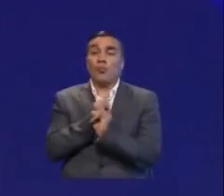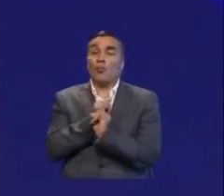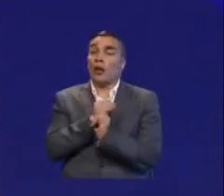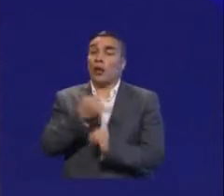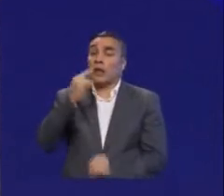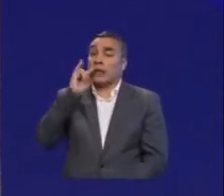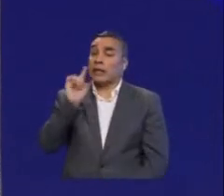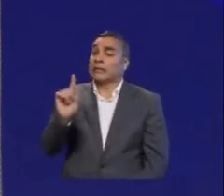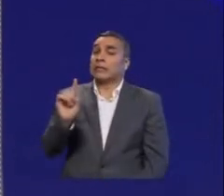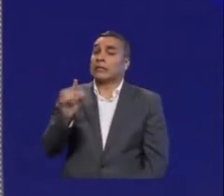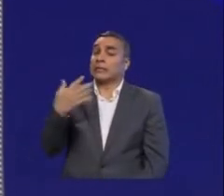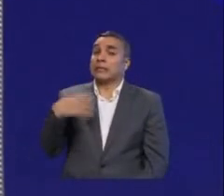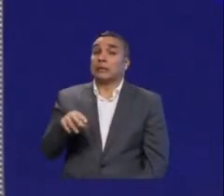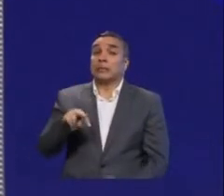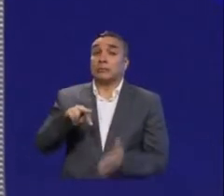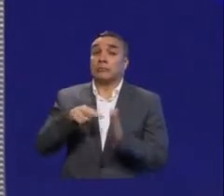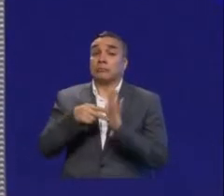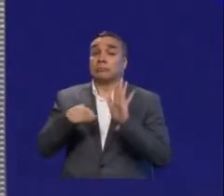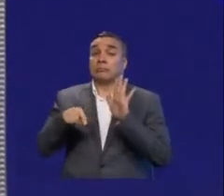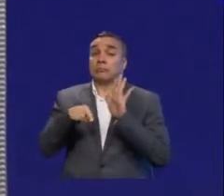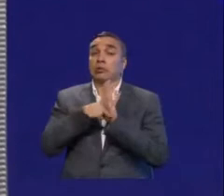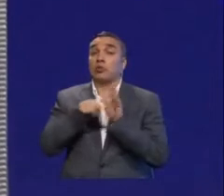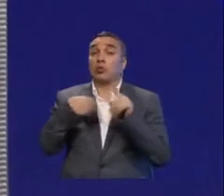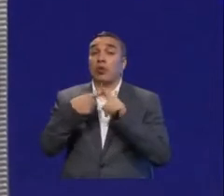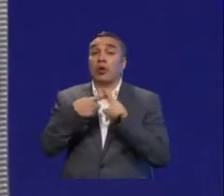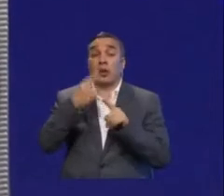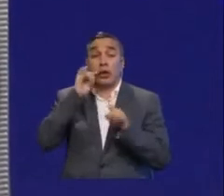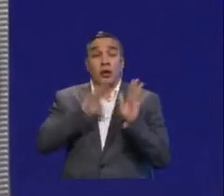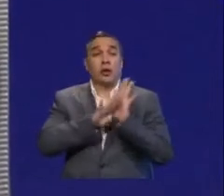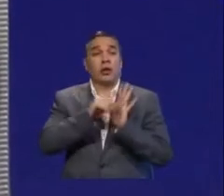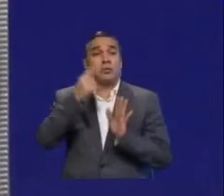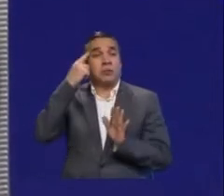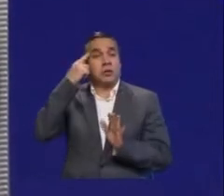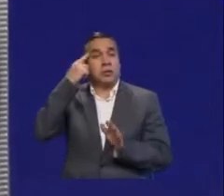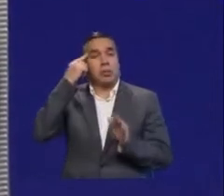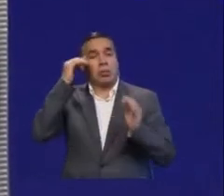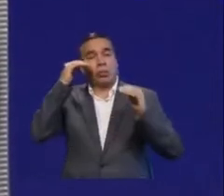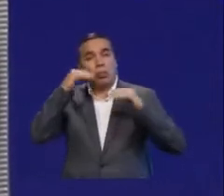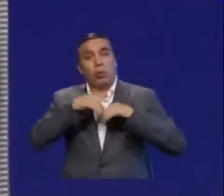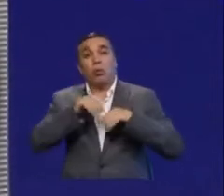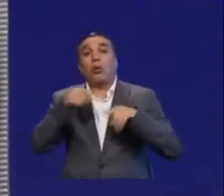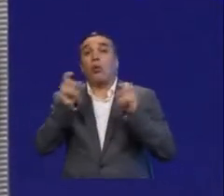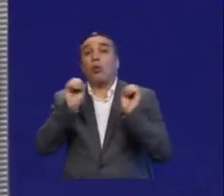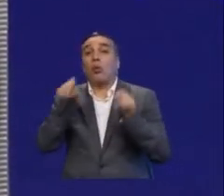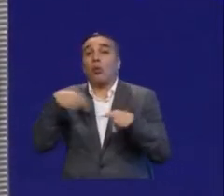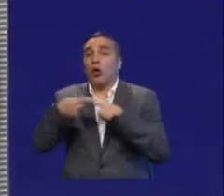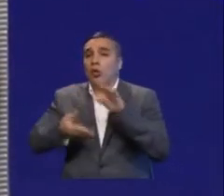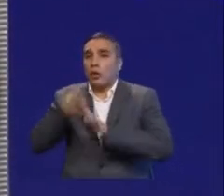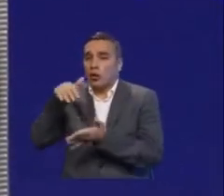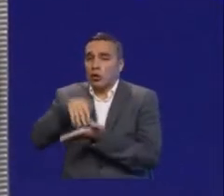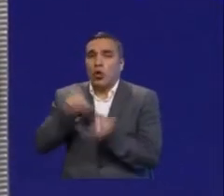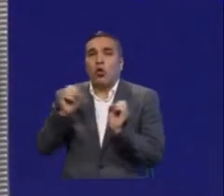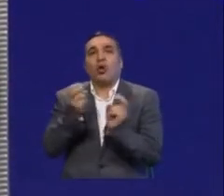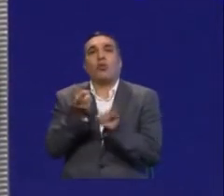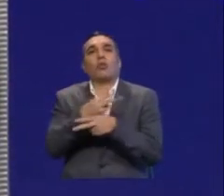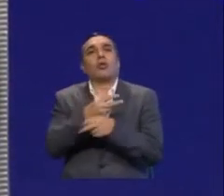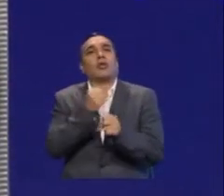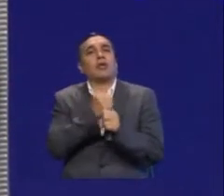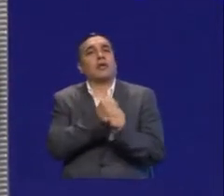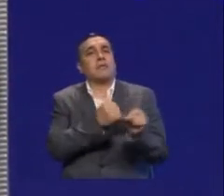infantil tiene efectos negativos en el desarrollo durante la primera infancia, en el rendimiento escolar y luego en la productividad